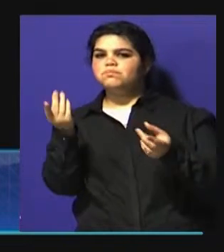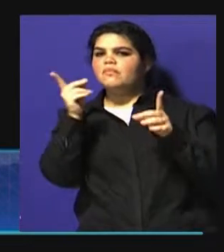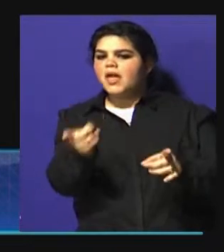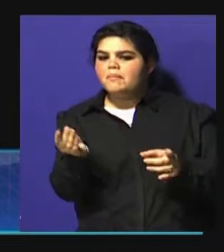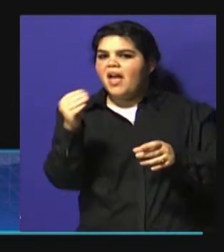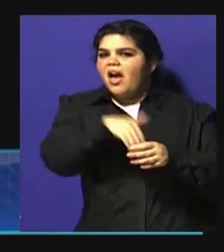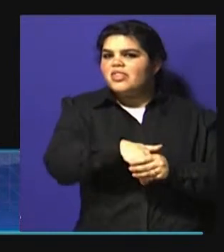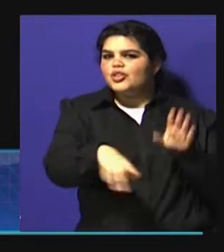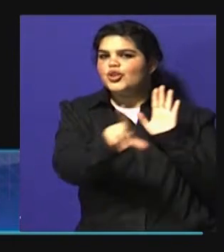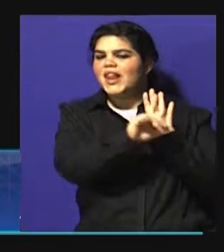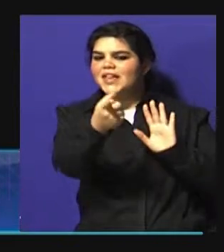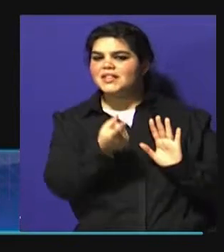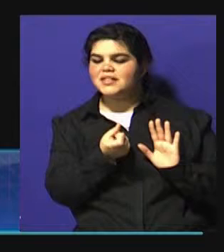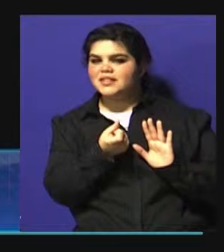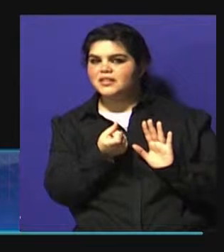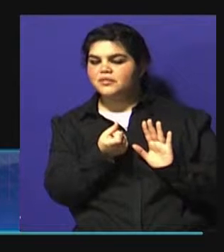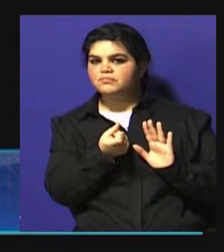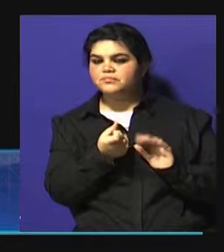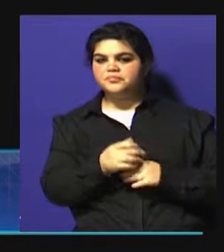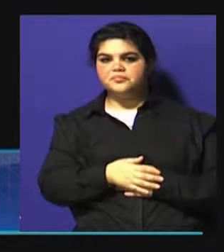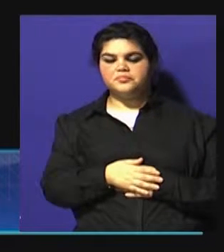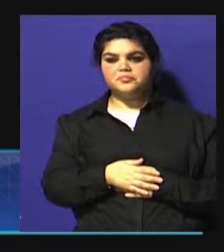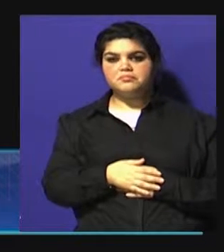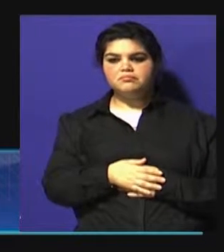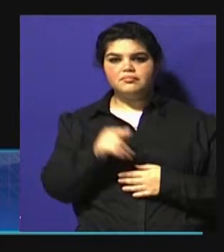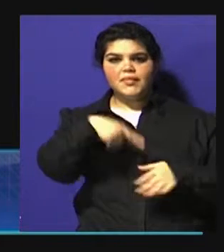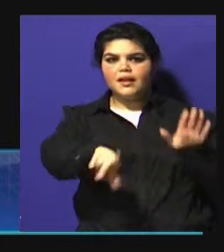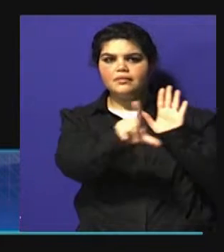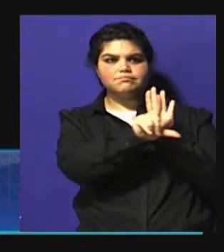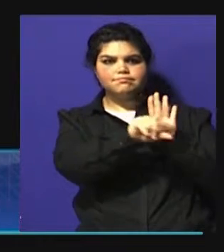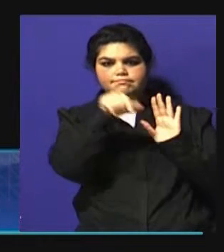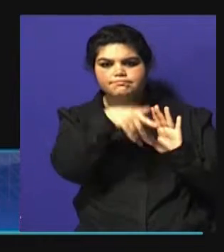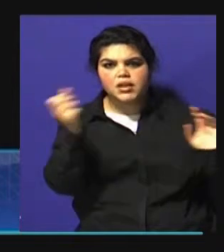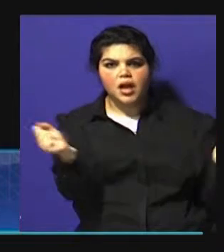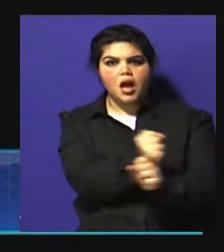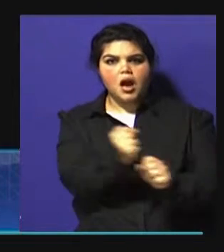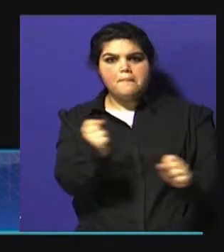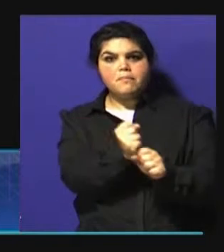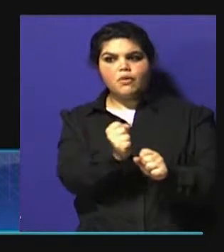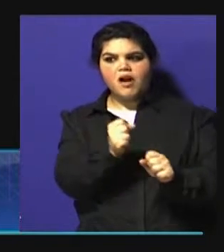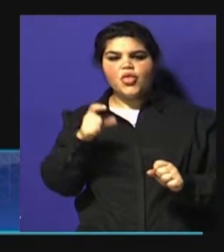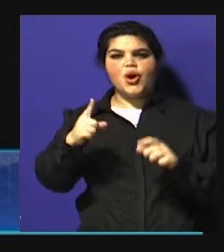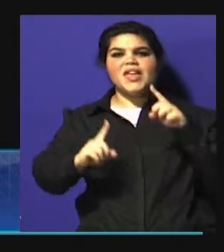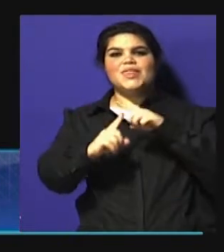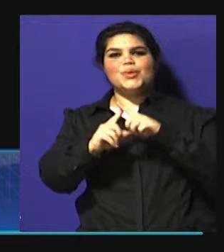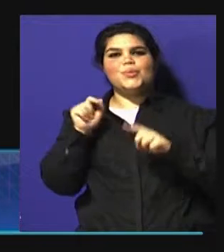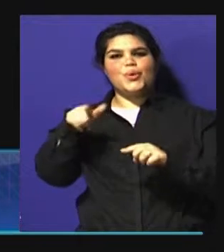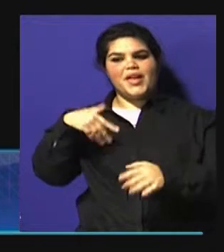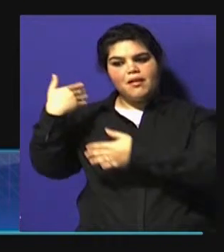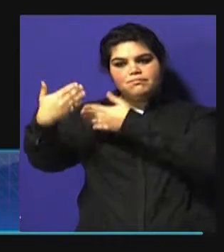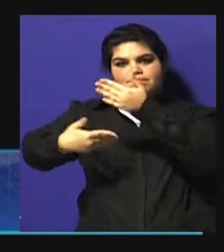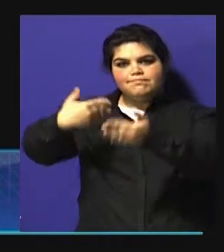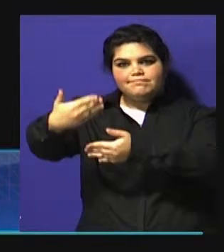ley. Bueno, convengamos que una vez que sale esta legislación es que comienza a funcionar su institución, justamente este mismo